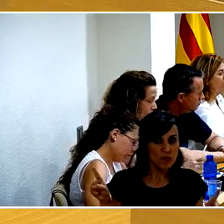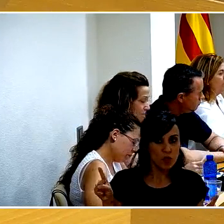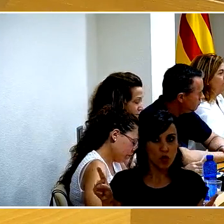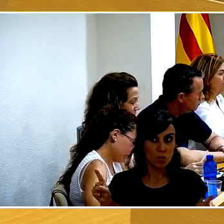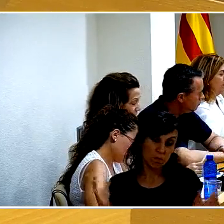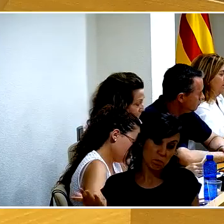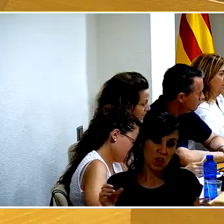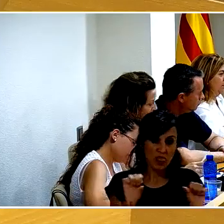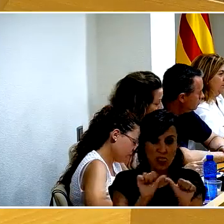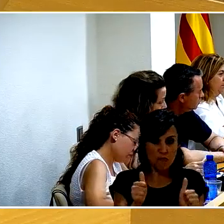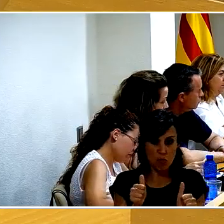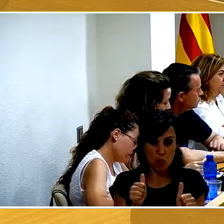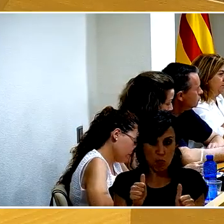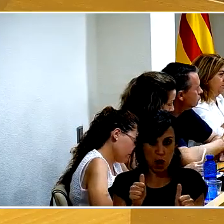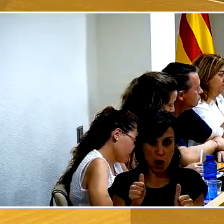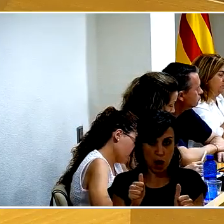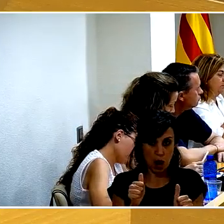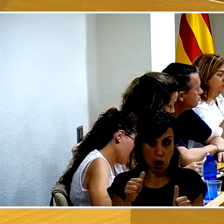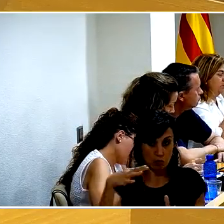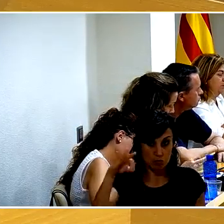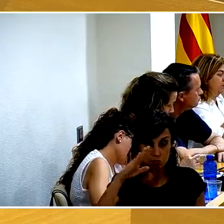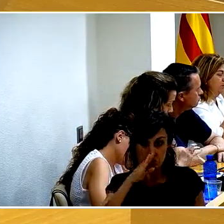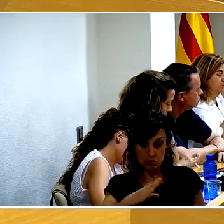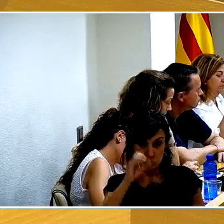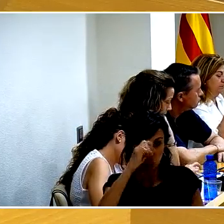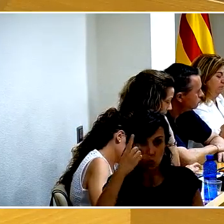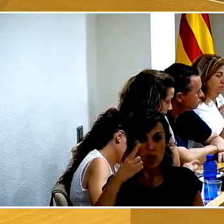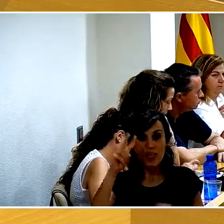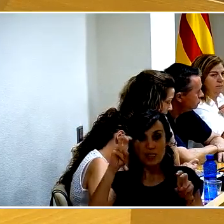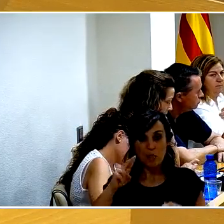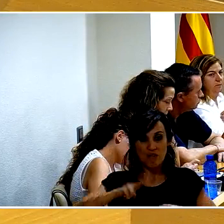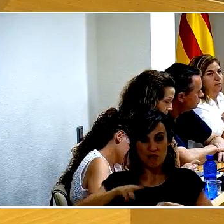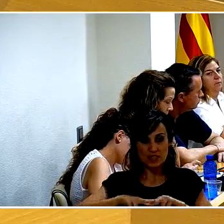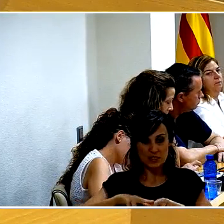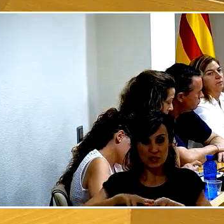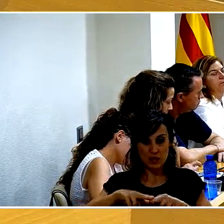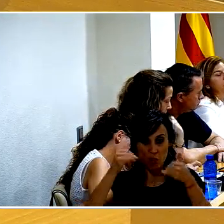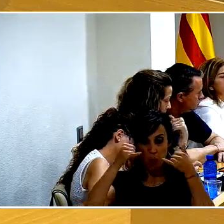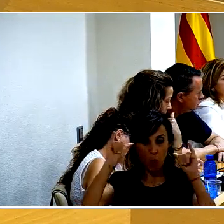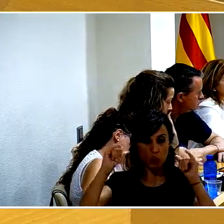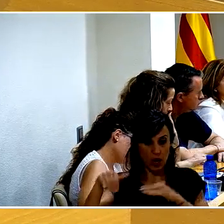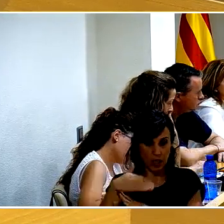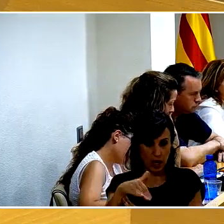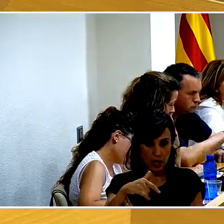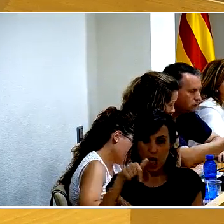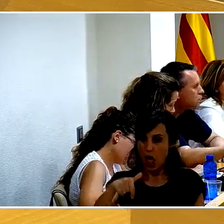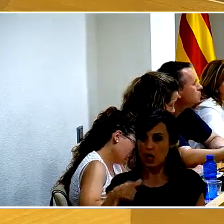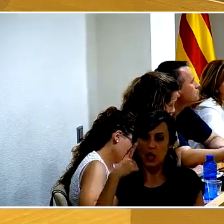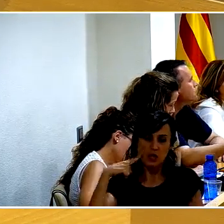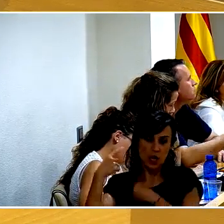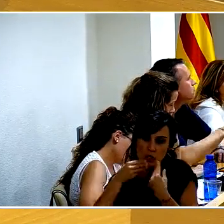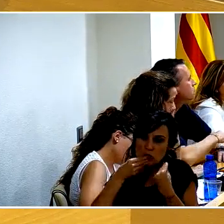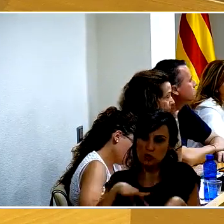entendemos, unilateral, la realización de los festejos de los Bous al Carrer, que es una tradición muy arraigada en nuestra población desde